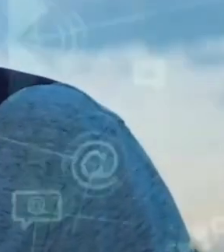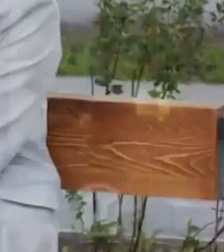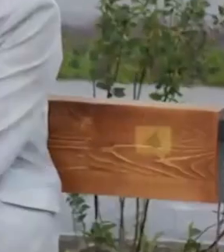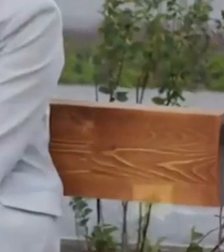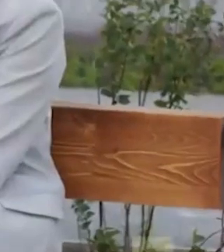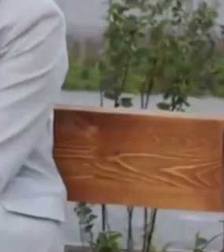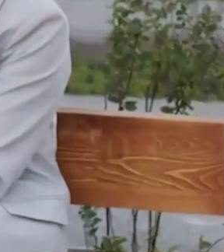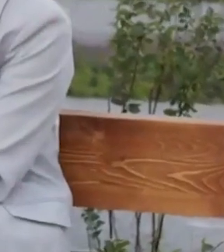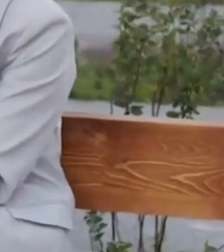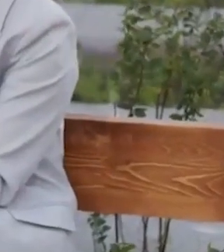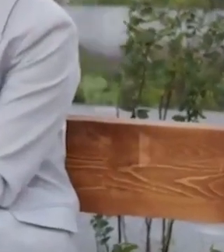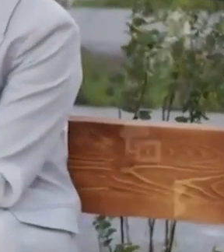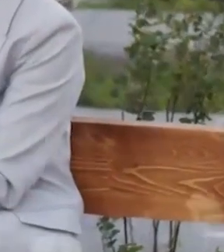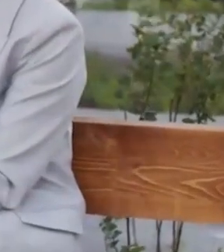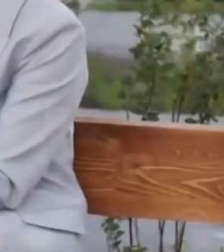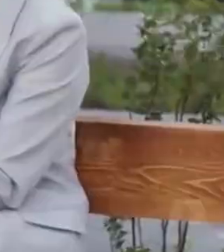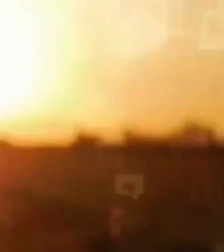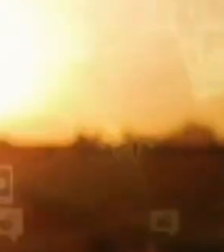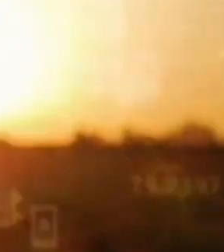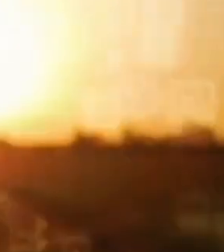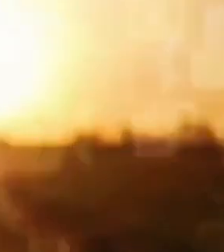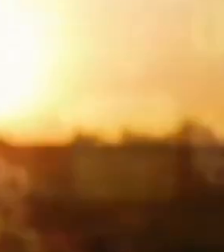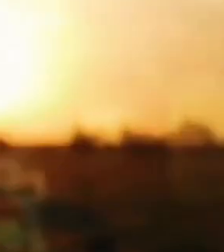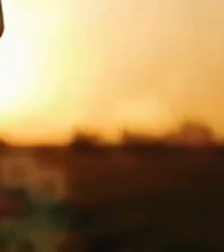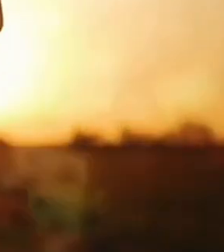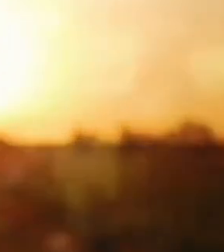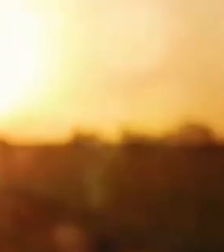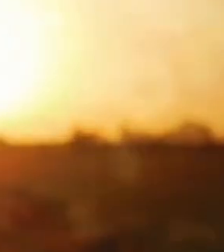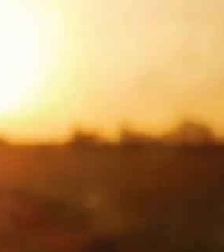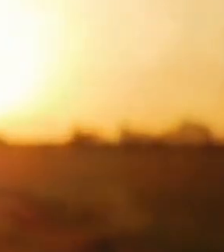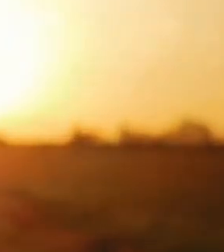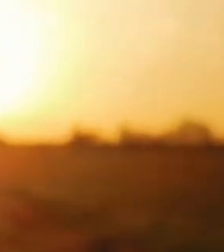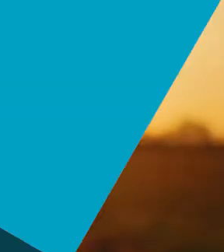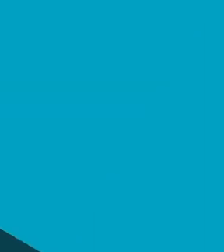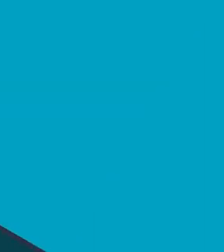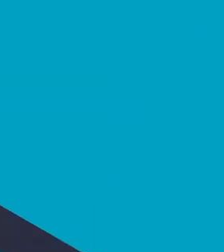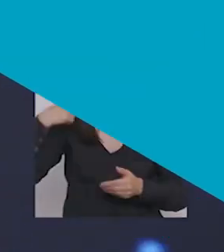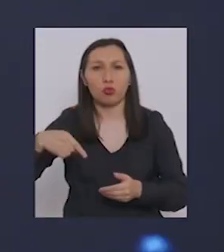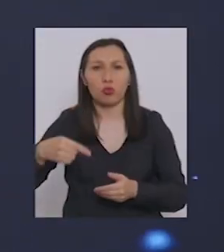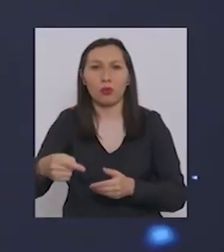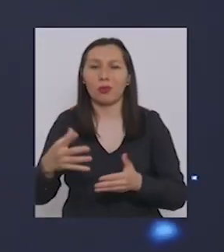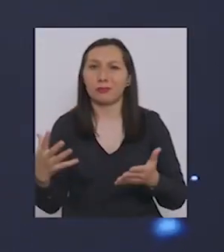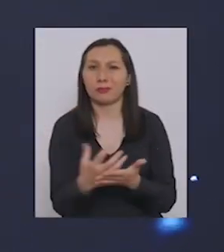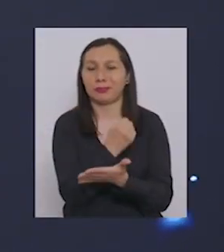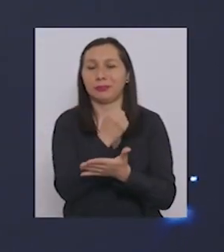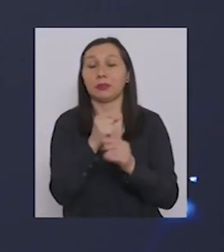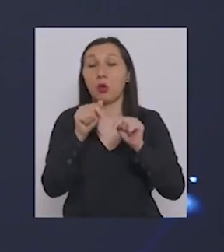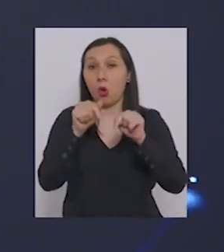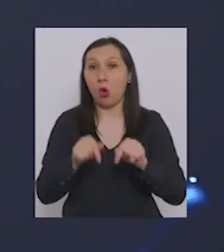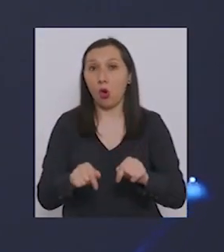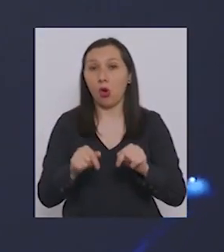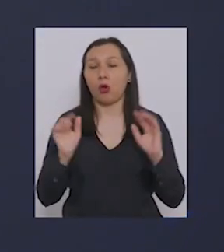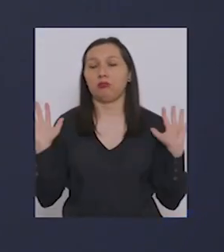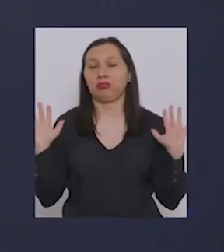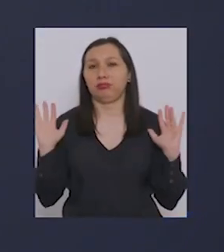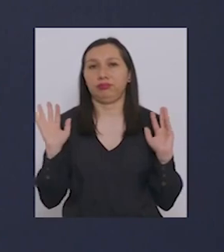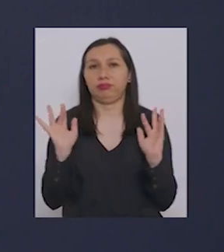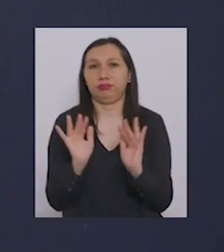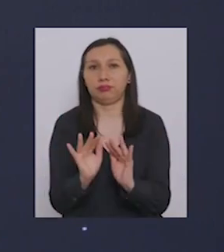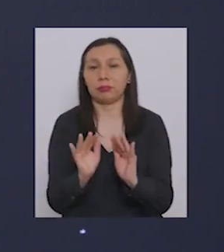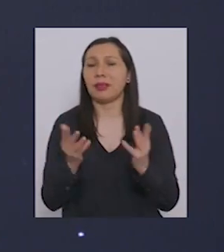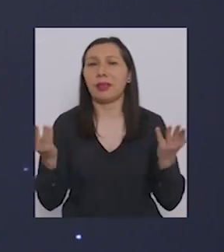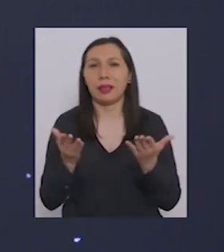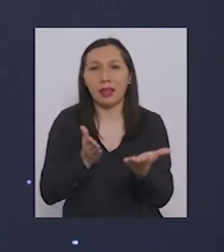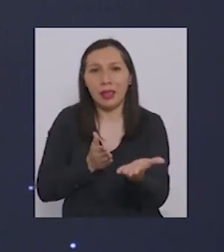inteligentes y vivir en un ecosistema conectado con cada rincón. Hoy hemos reunido para